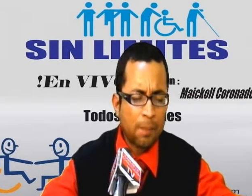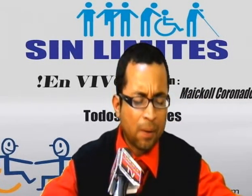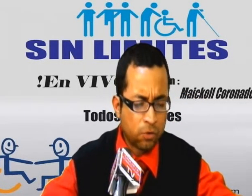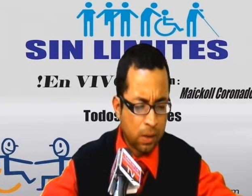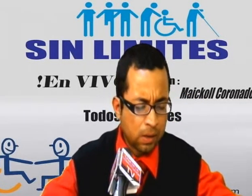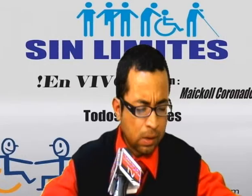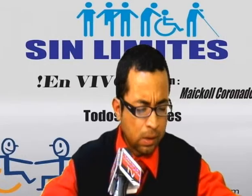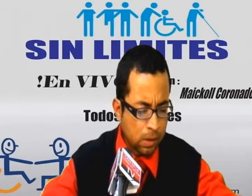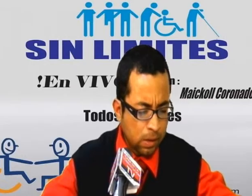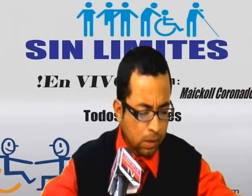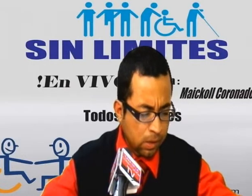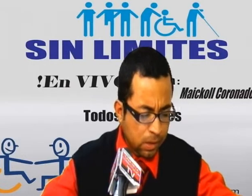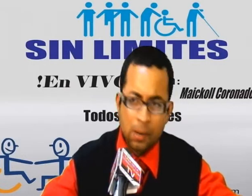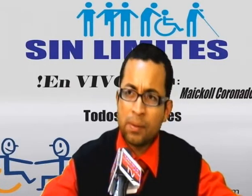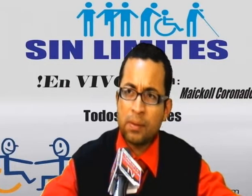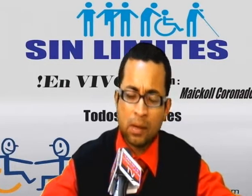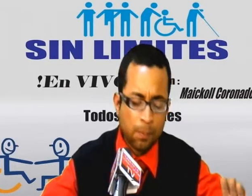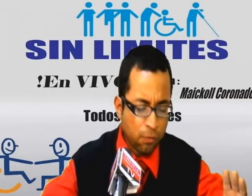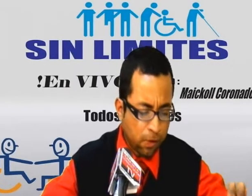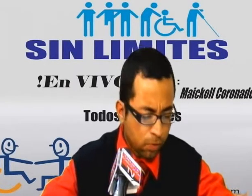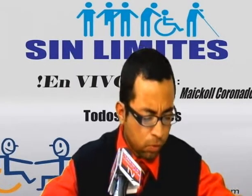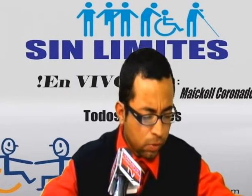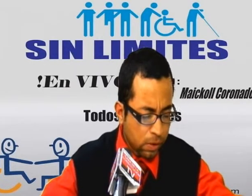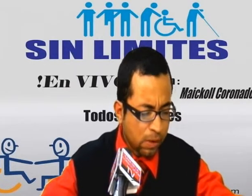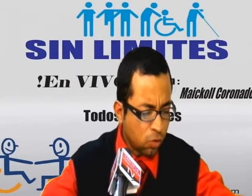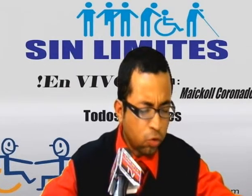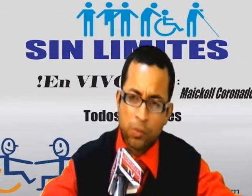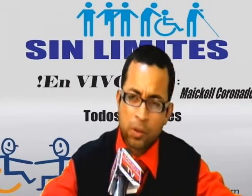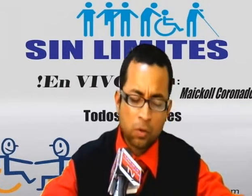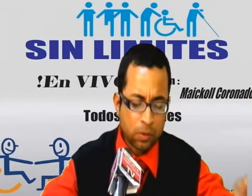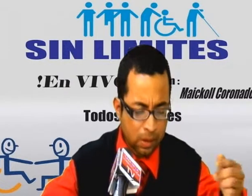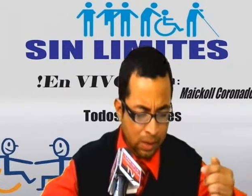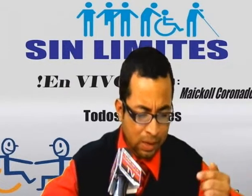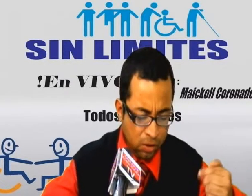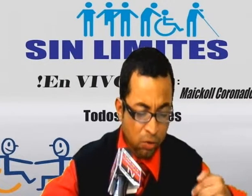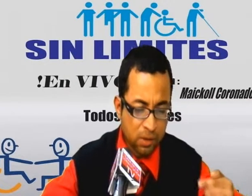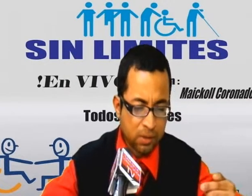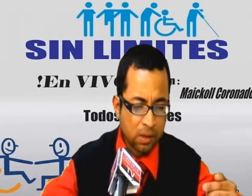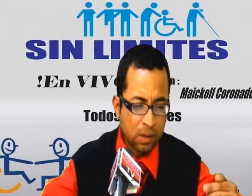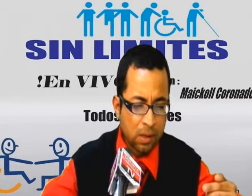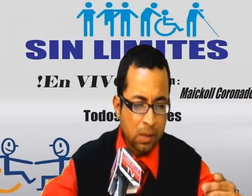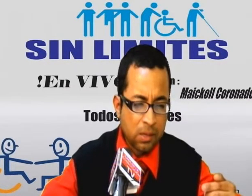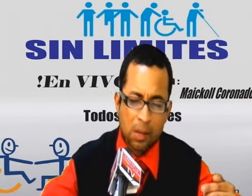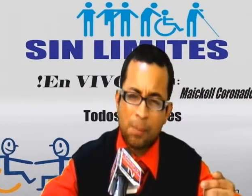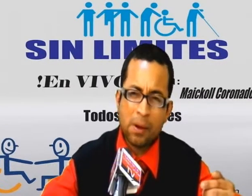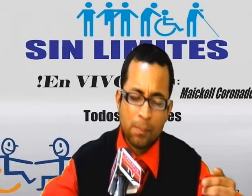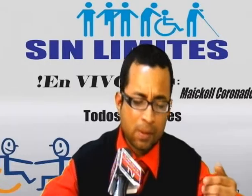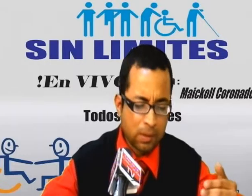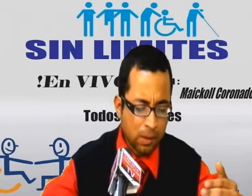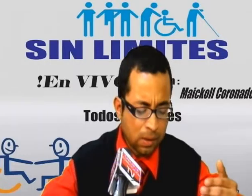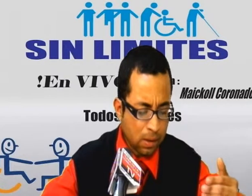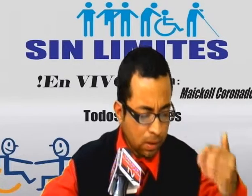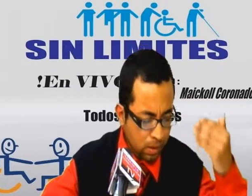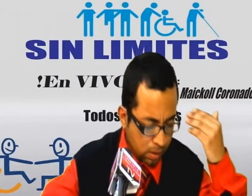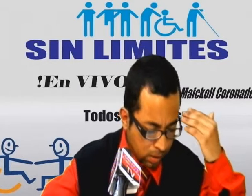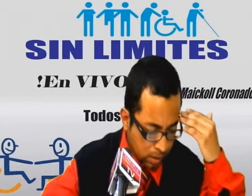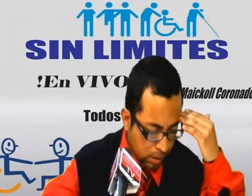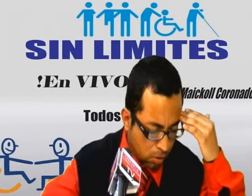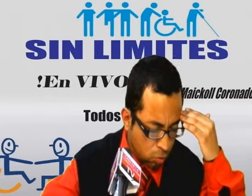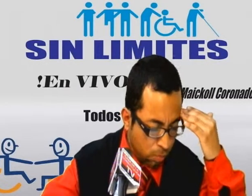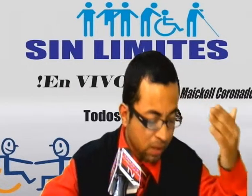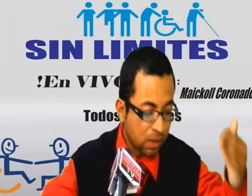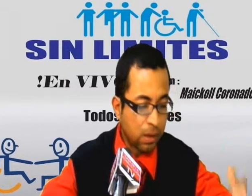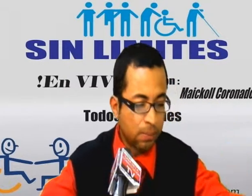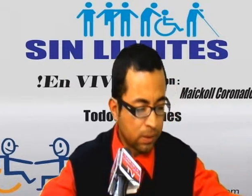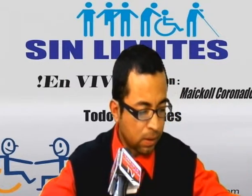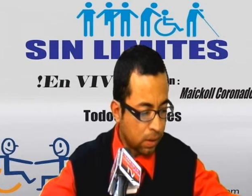antes de ir a la pausa, quisiera realmente que, por favor, estos dos videos, el anterior y este, sepa realmente, estén